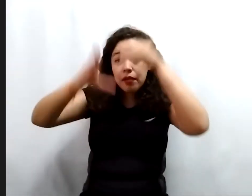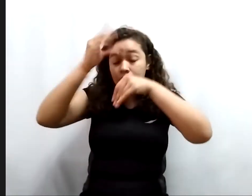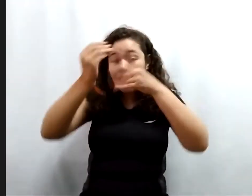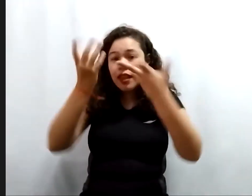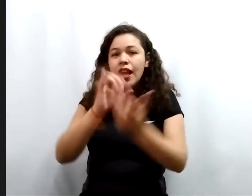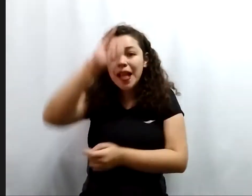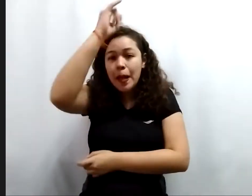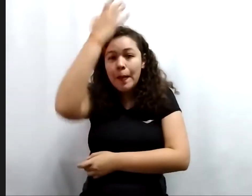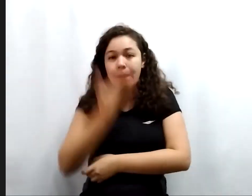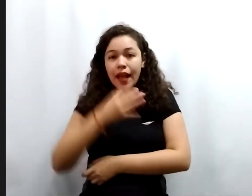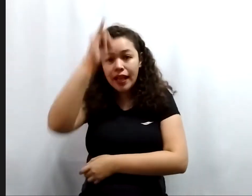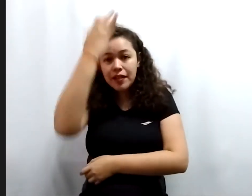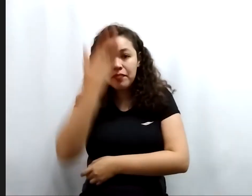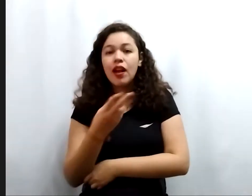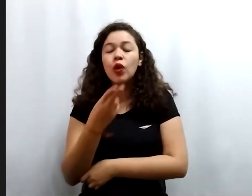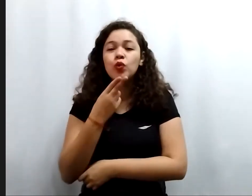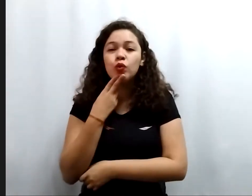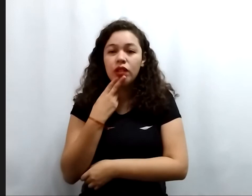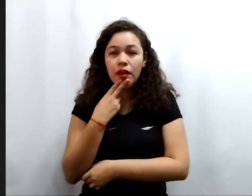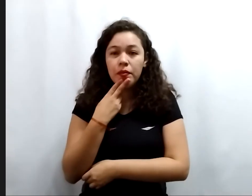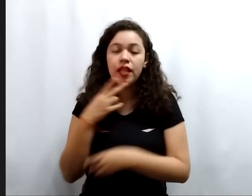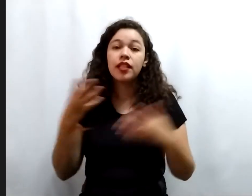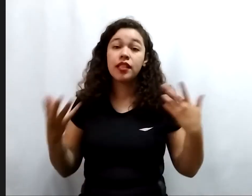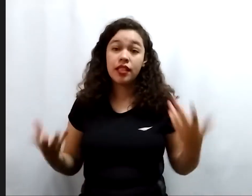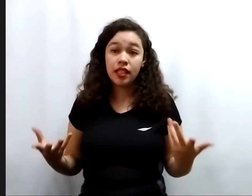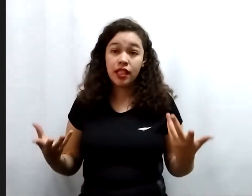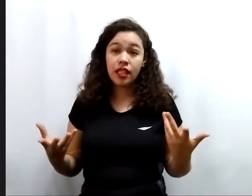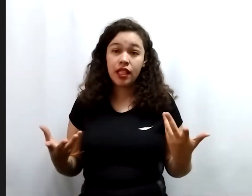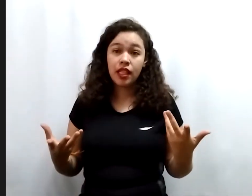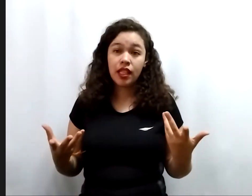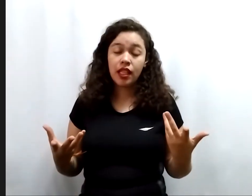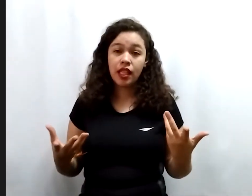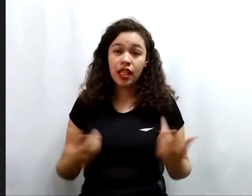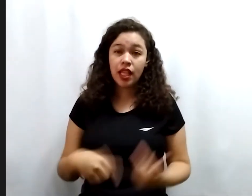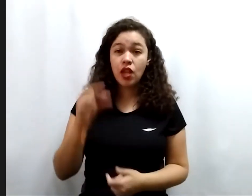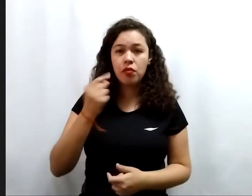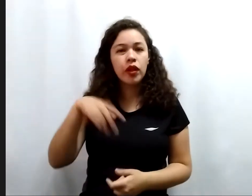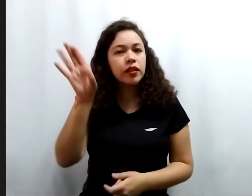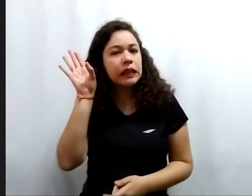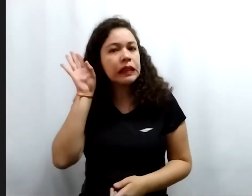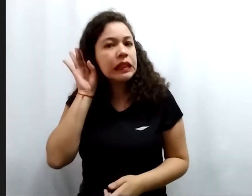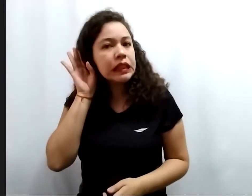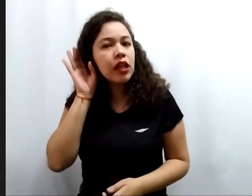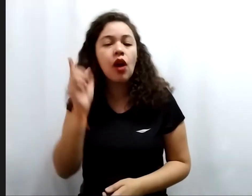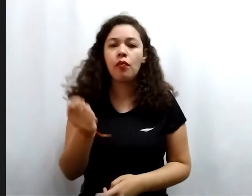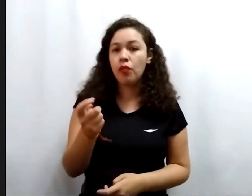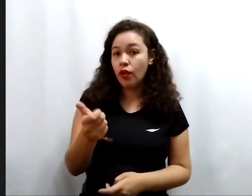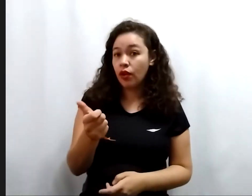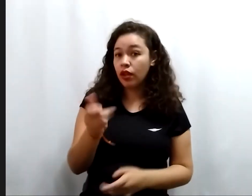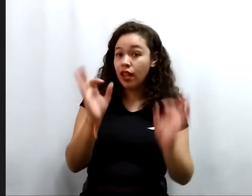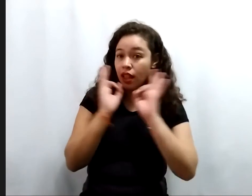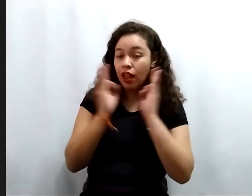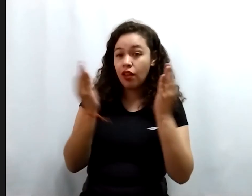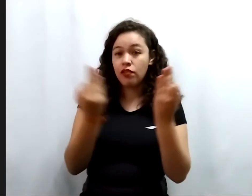visual y queremos que, y pocos podrían ser auditivos, de tal manera que cuando